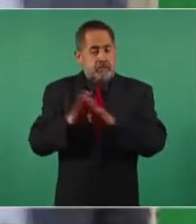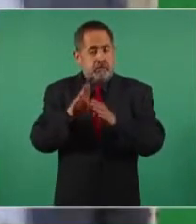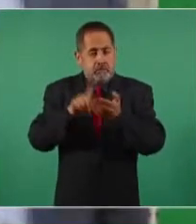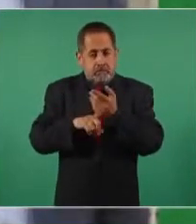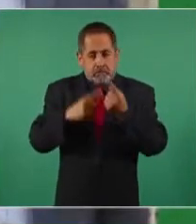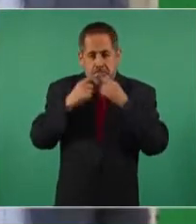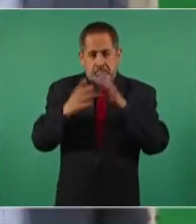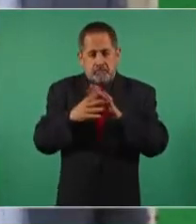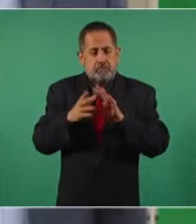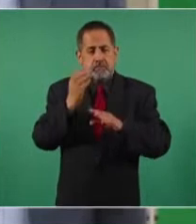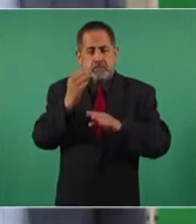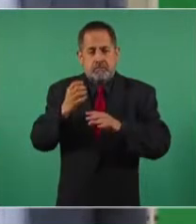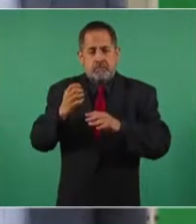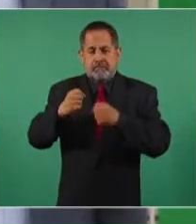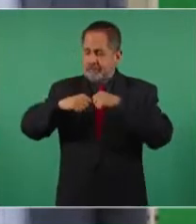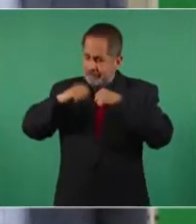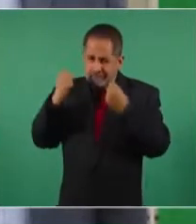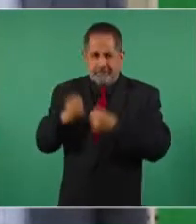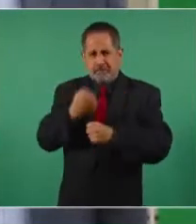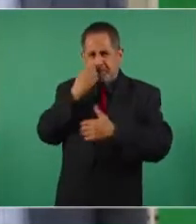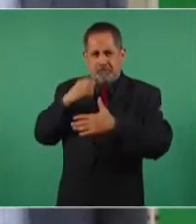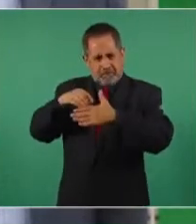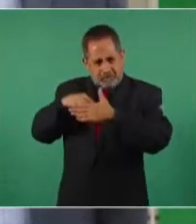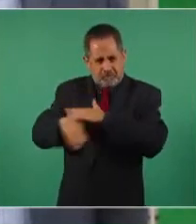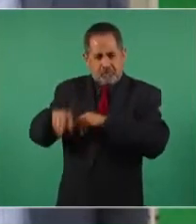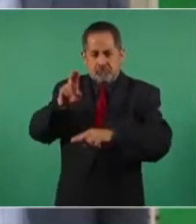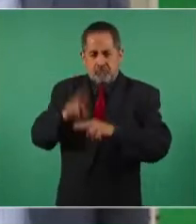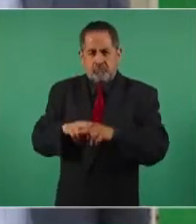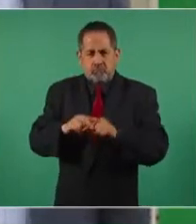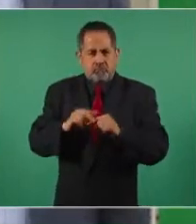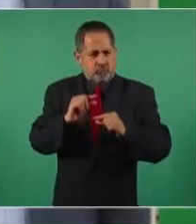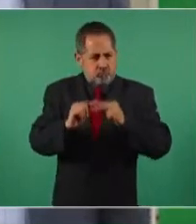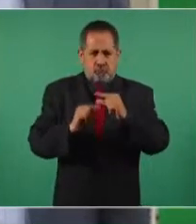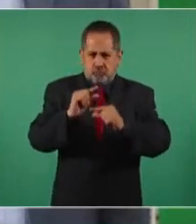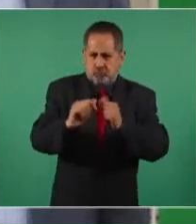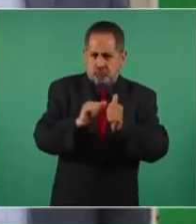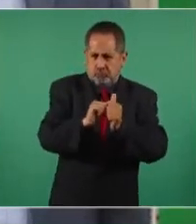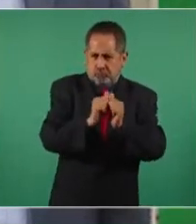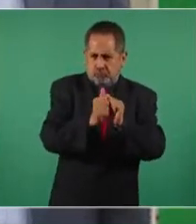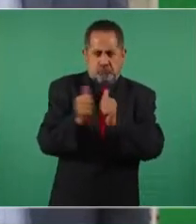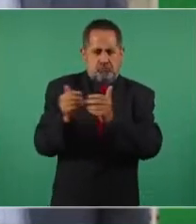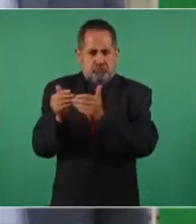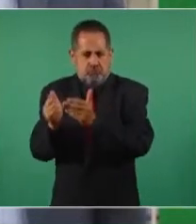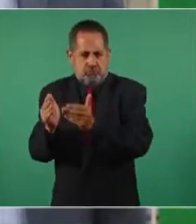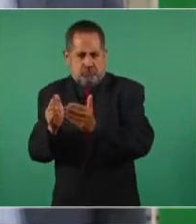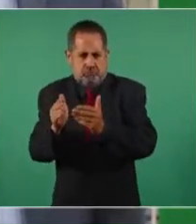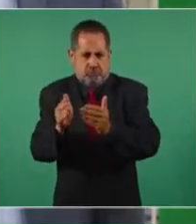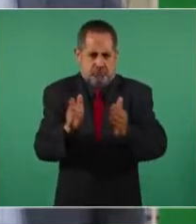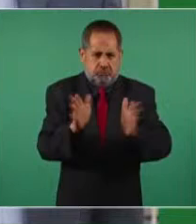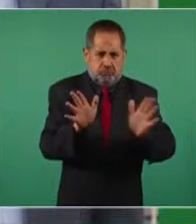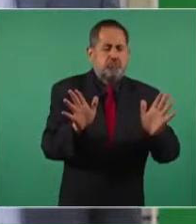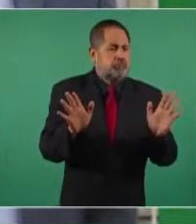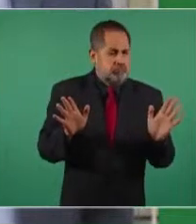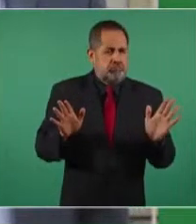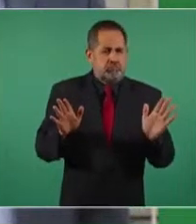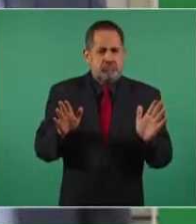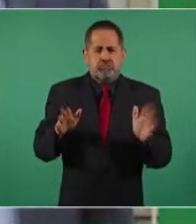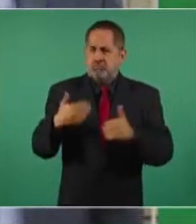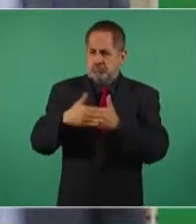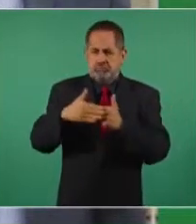los regresos seguros escalonado gradual vamos a regresar a las